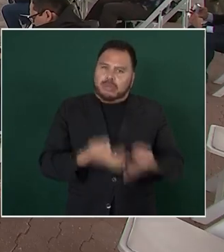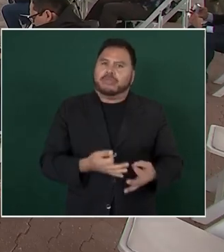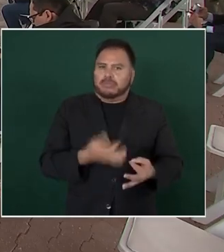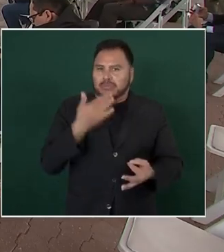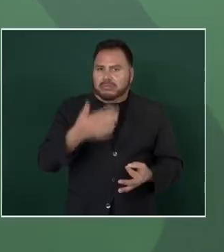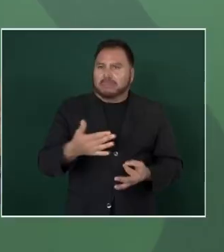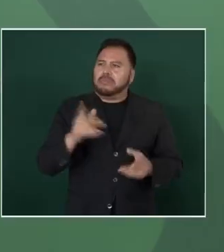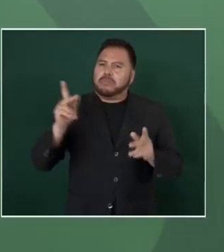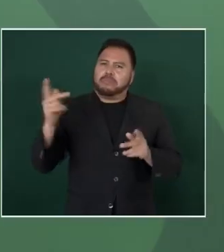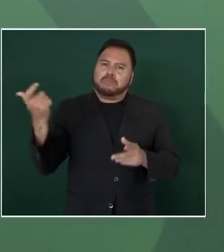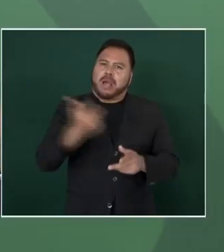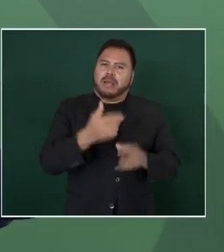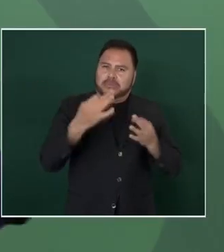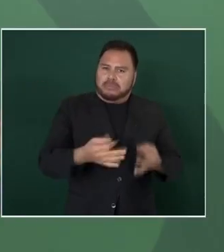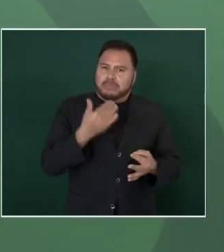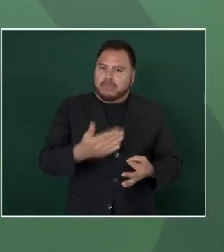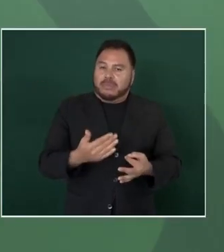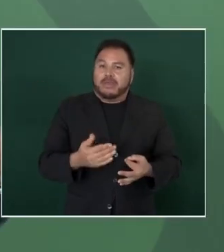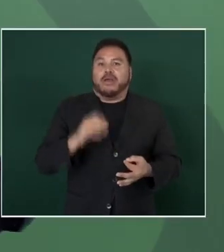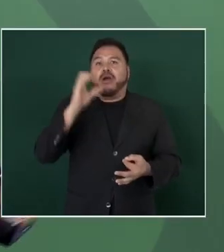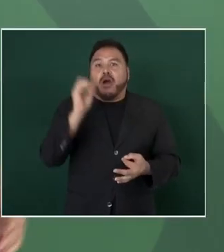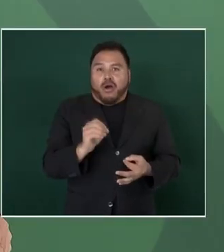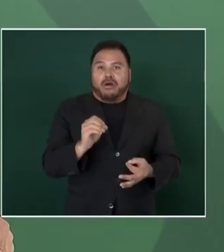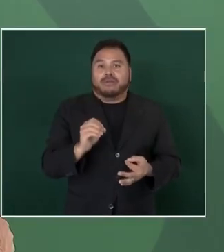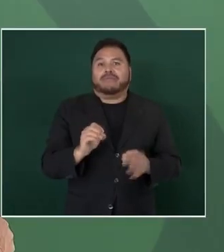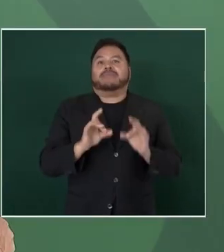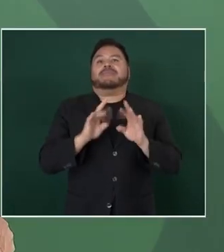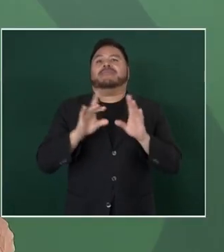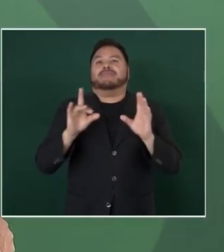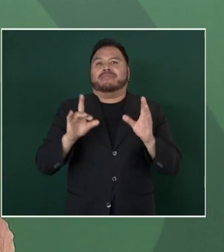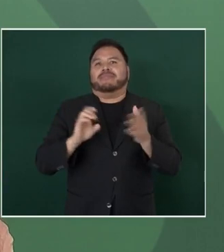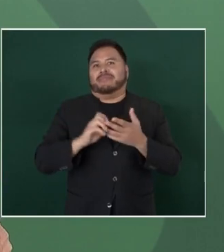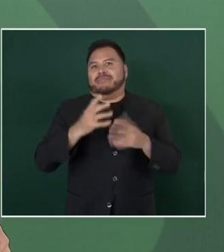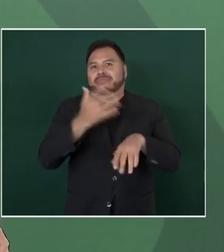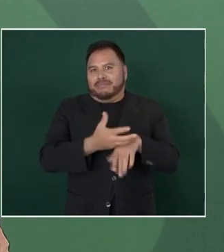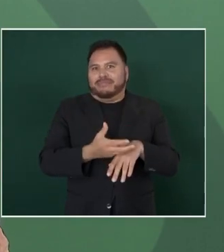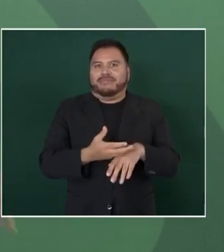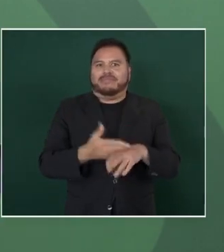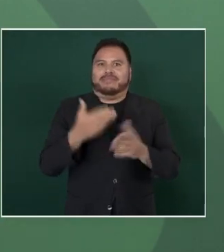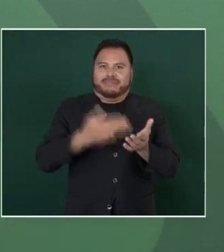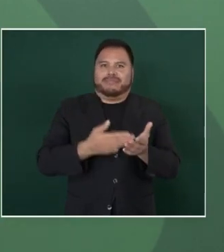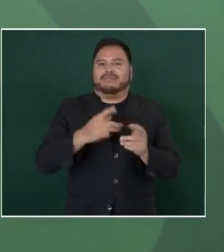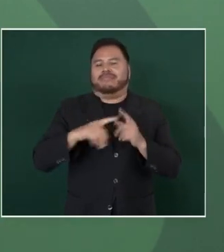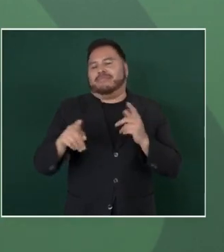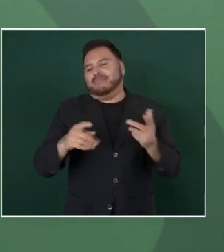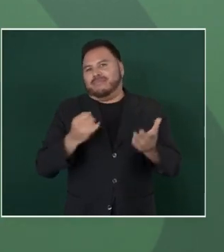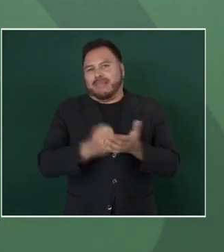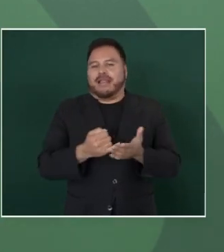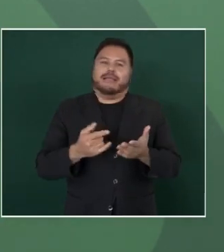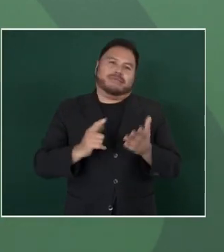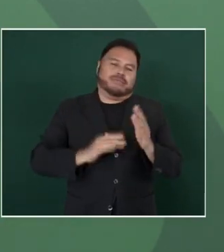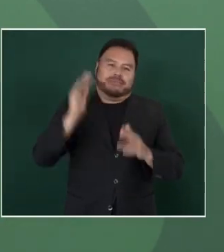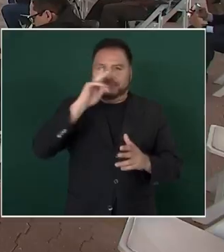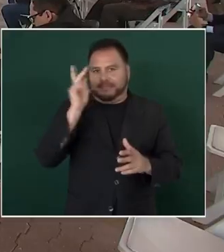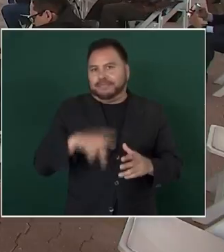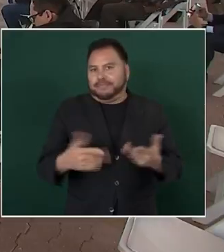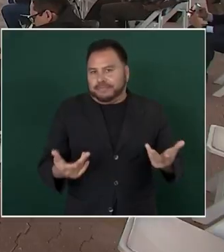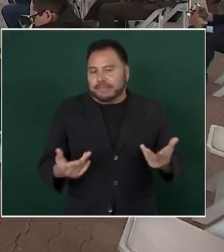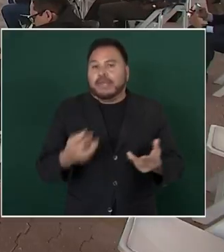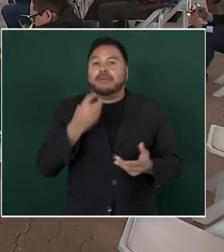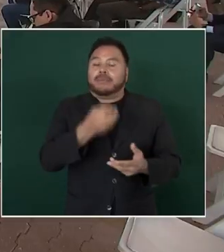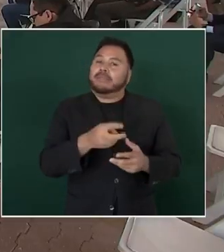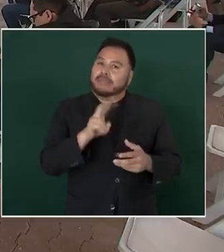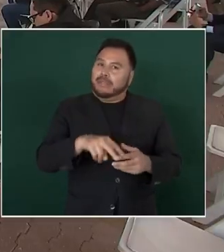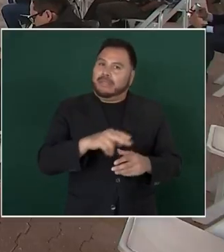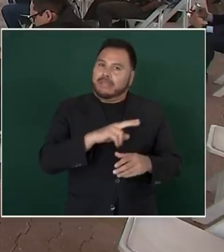si no se afectan también. Entonces, es cuidar el medio ambiente, es una